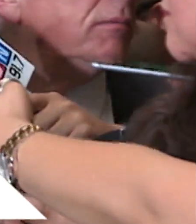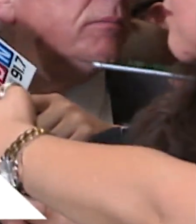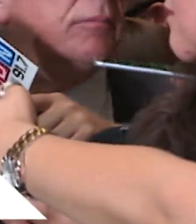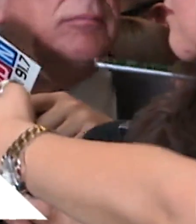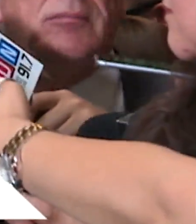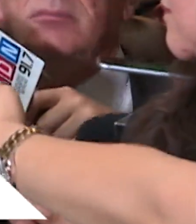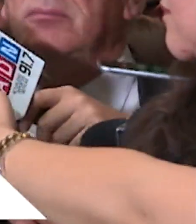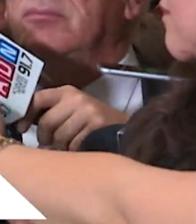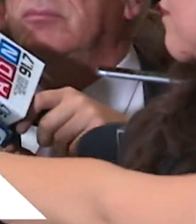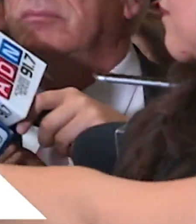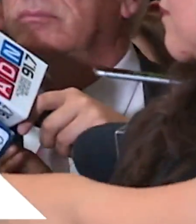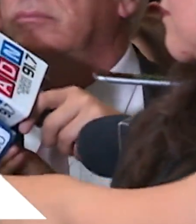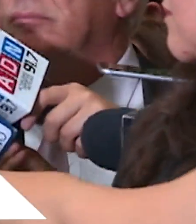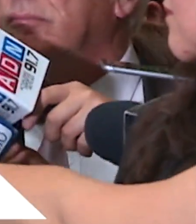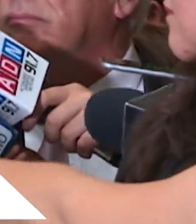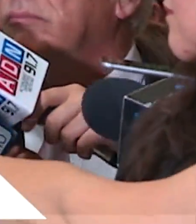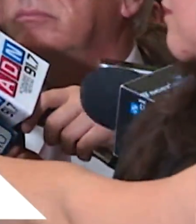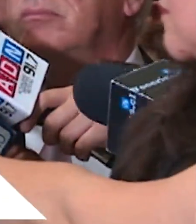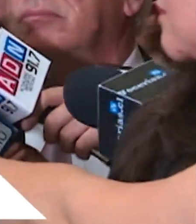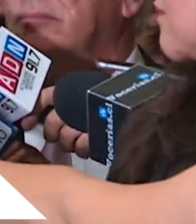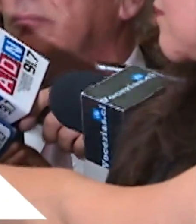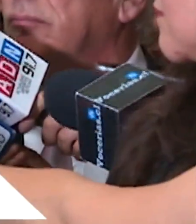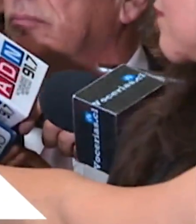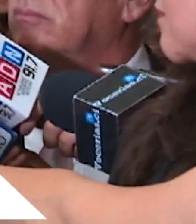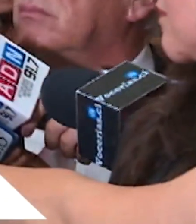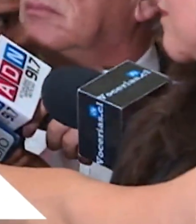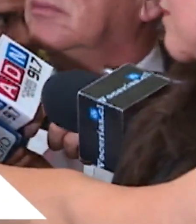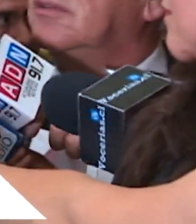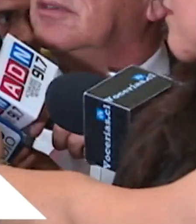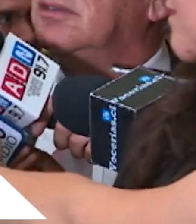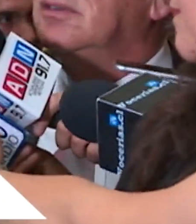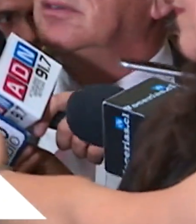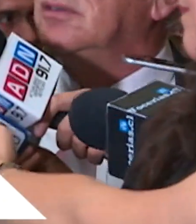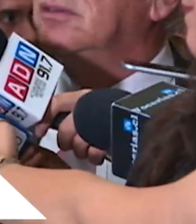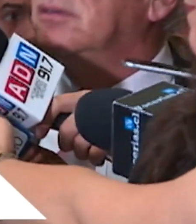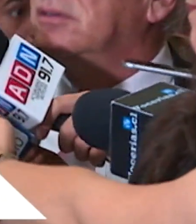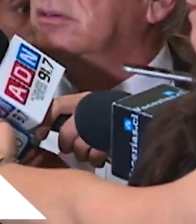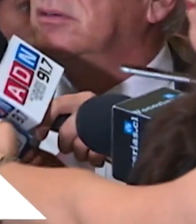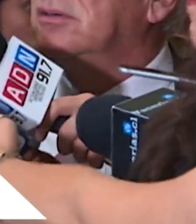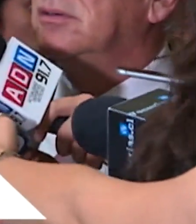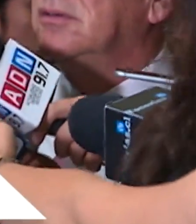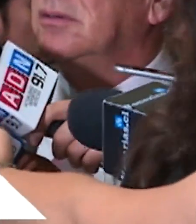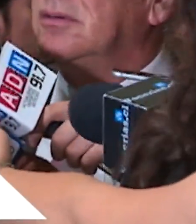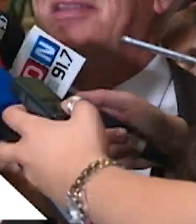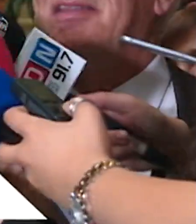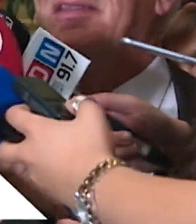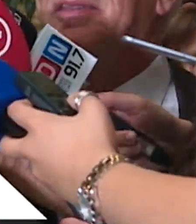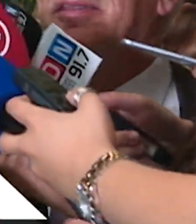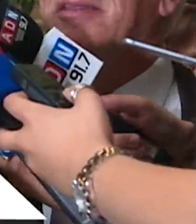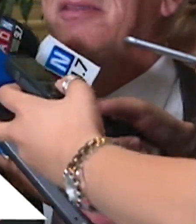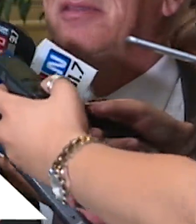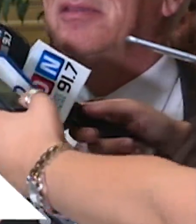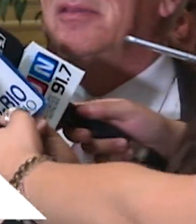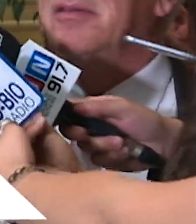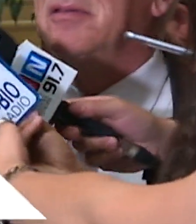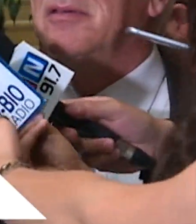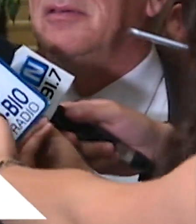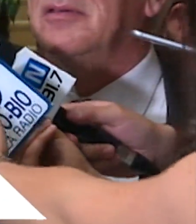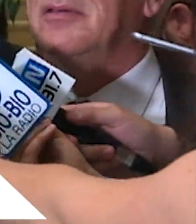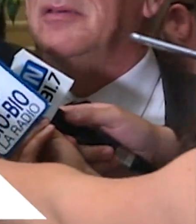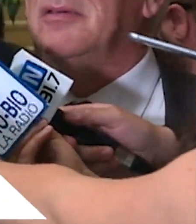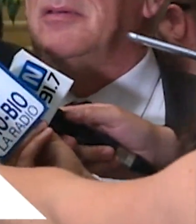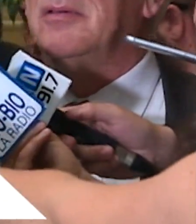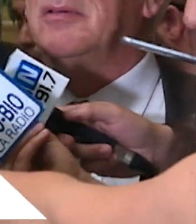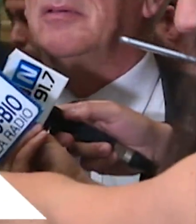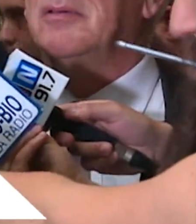Nobleza iga también creo sinceramente Y lamentablemente que el gobierno Eh no reaccionó a tiempo seamos sinceros durante las primeras